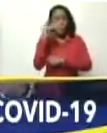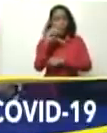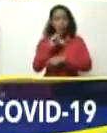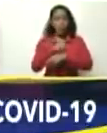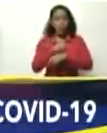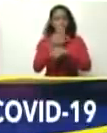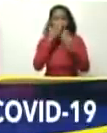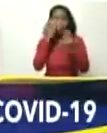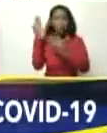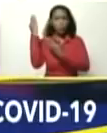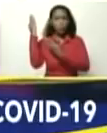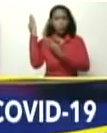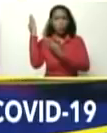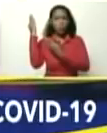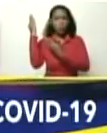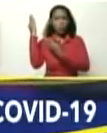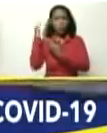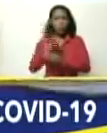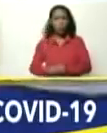Adelante.